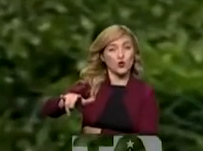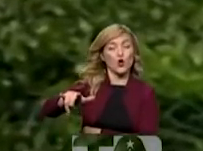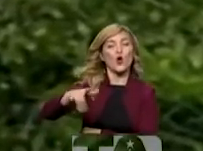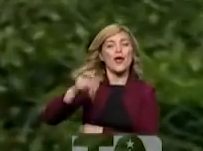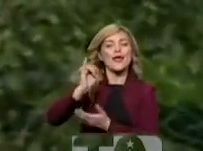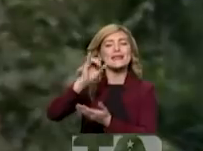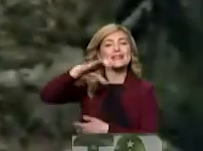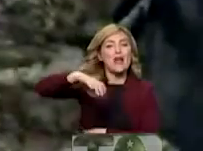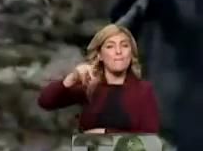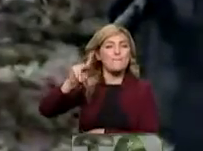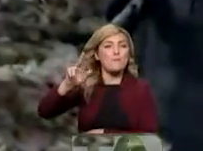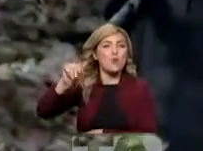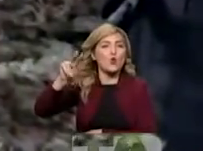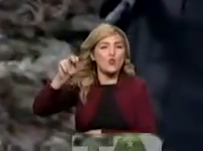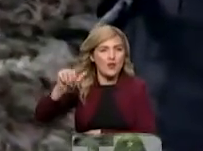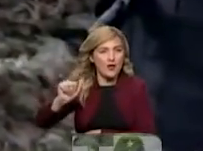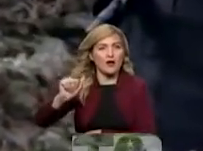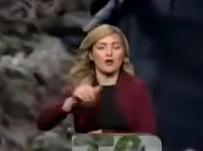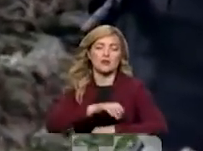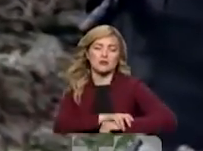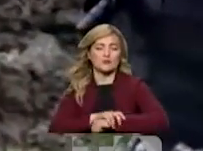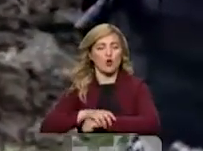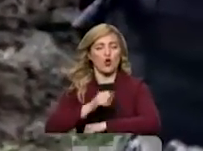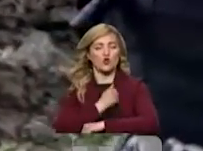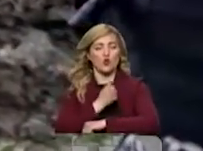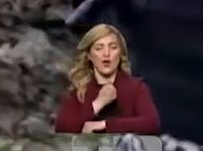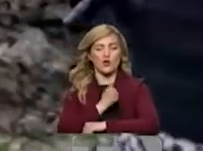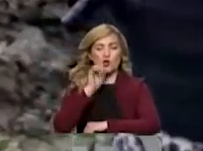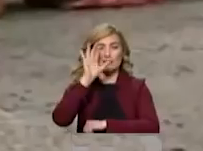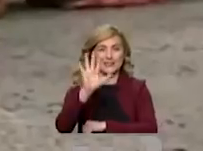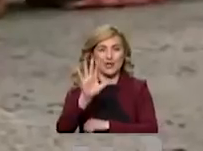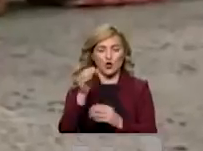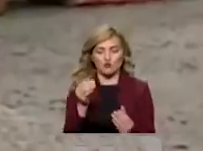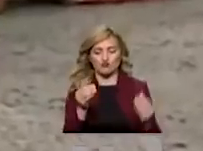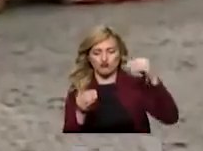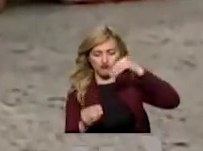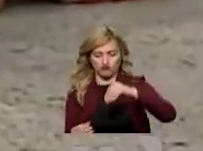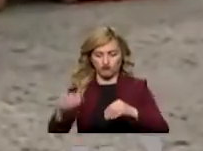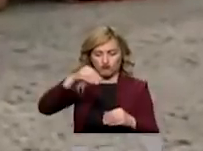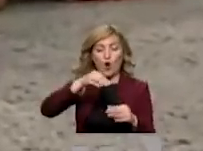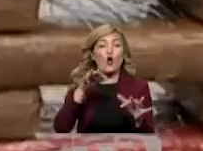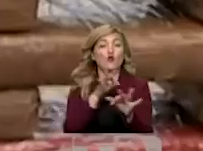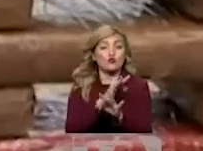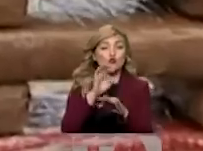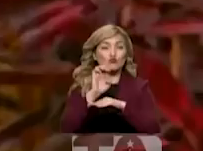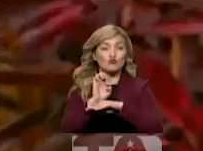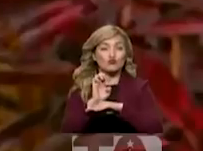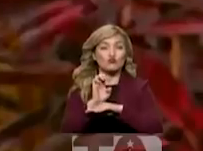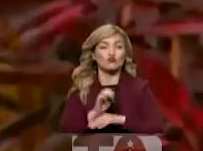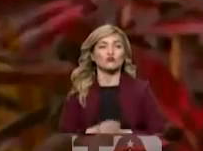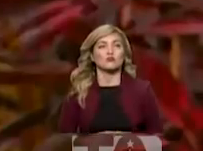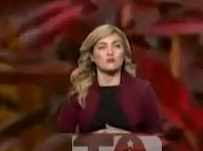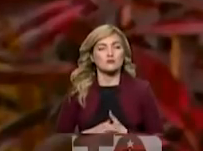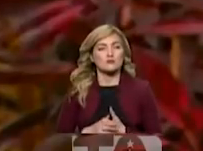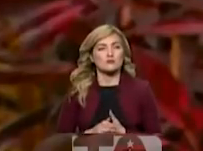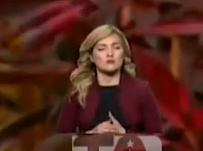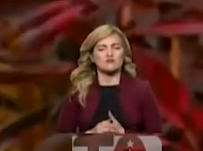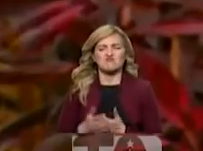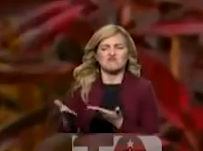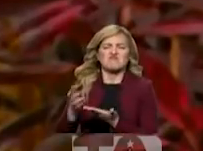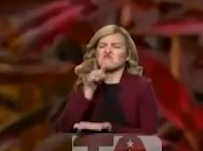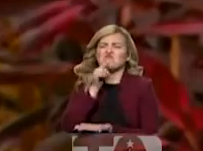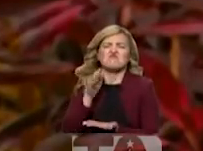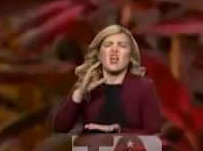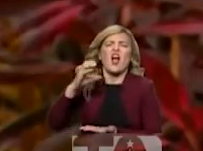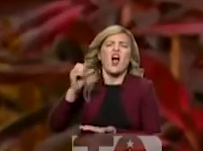Puná. También entre los detenidos estaba el dueño de al menos 5 laboratorios que funcionaban en Ecuador. Pero Telmo Castro no solo